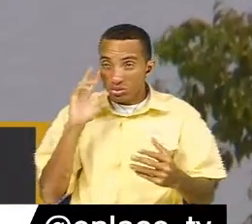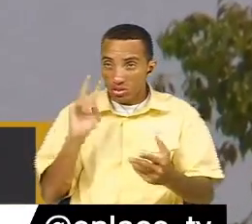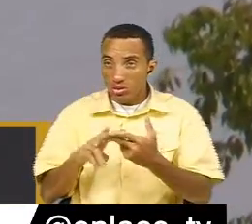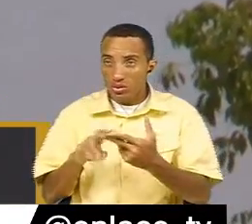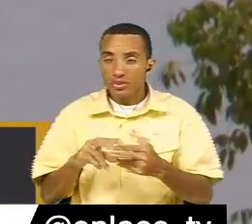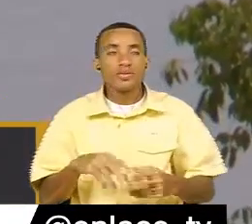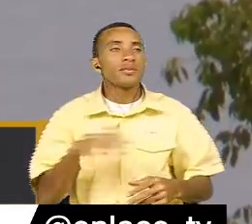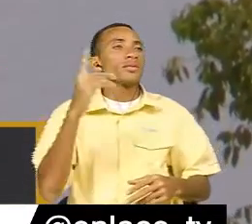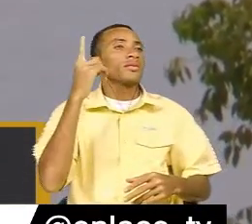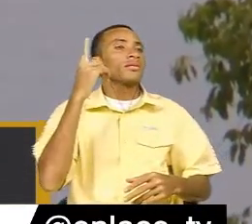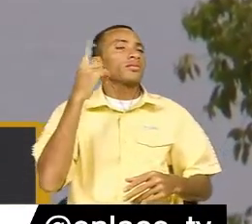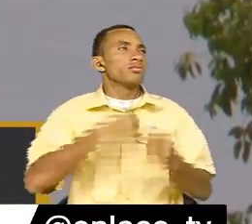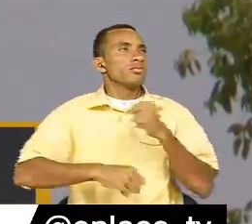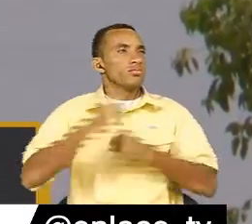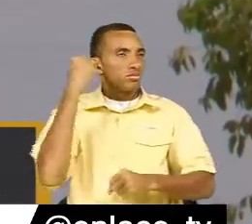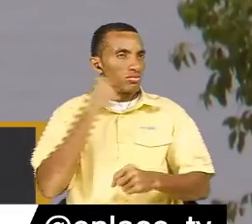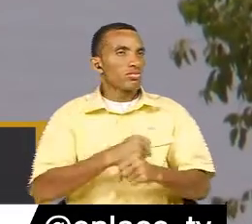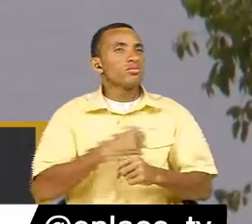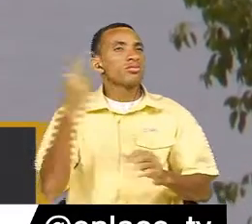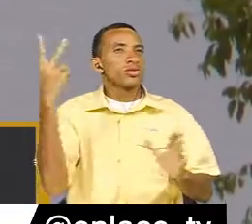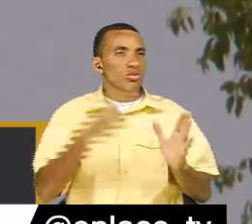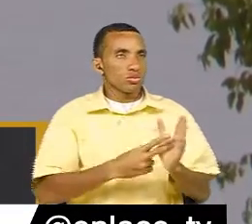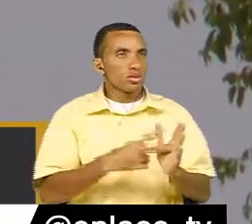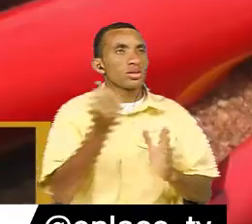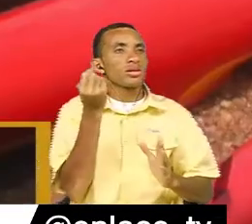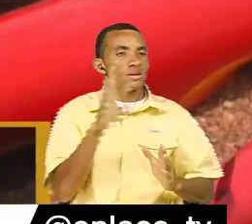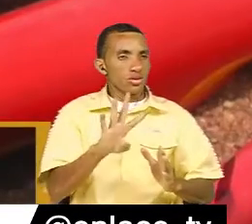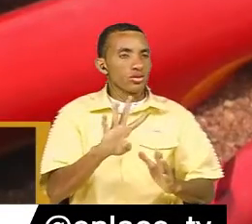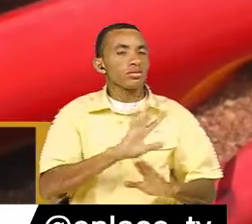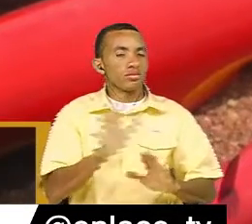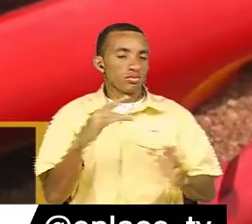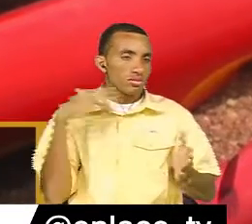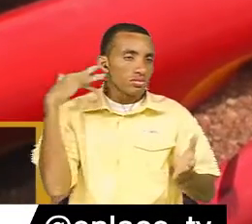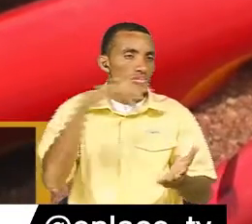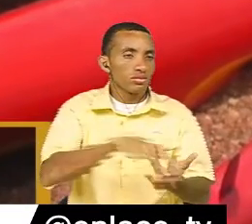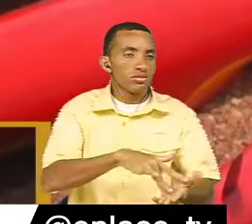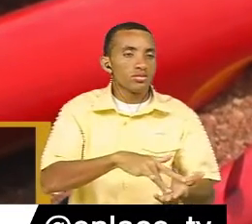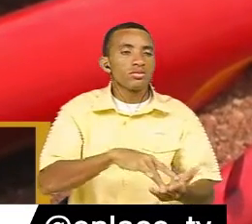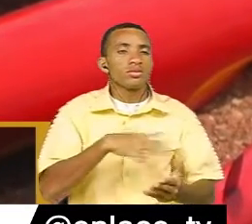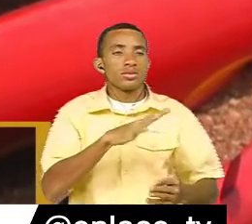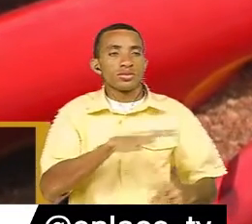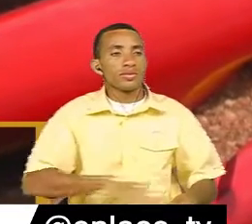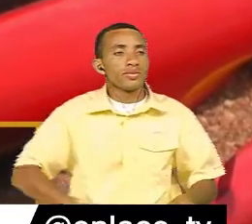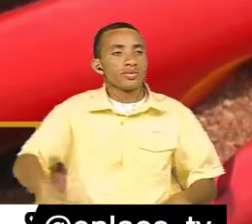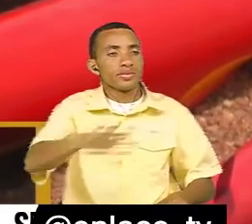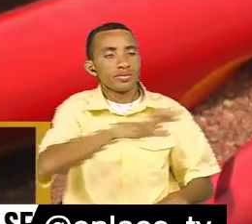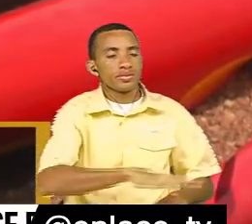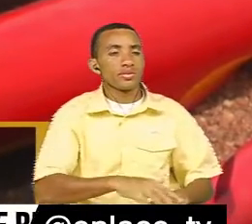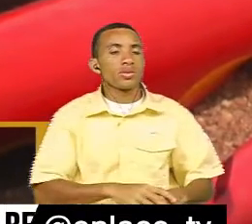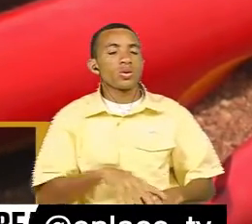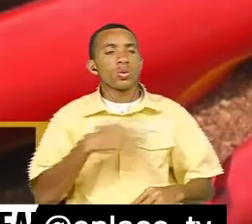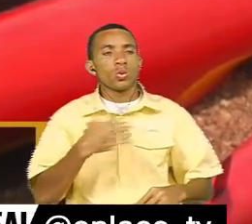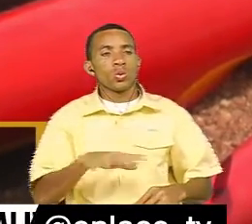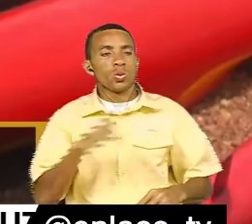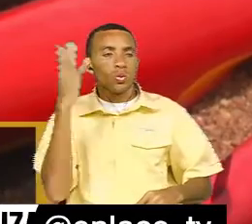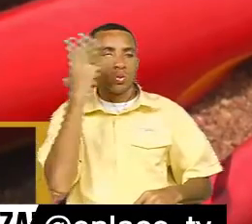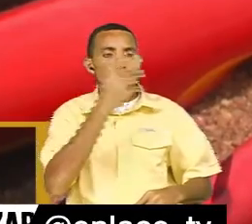año 2014, hace 2 años. Realmente el lugar es un lugar muy bello,